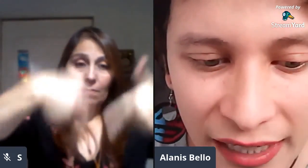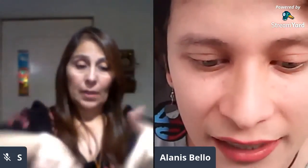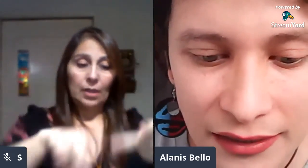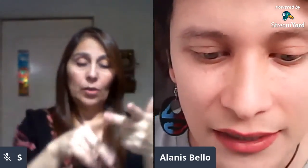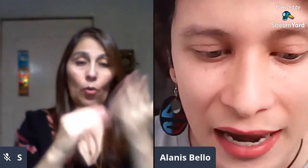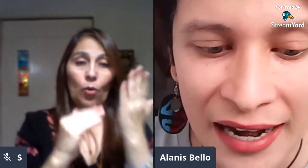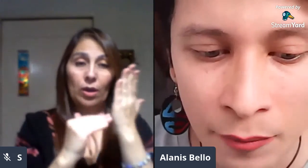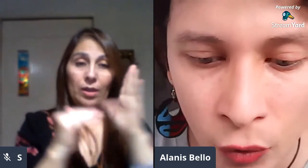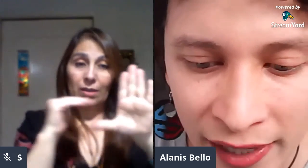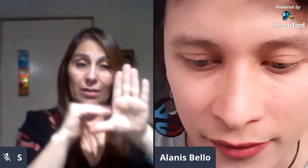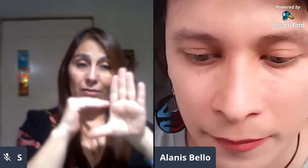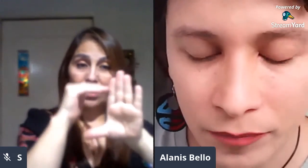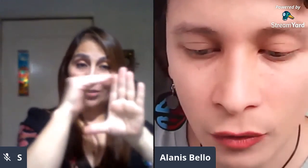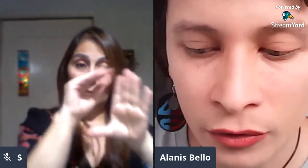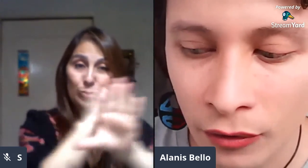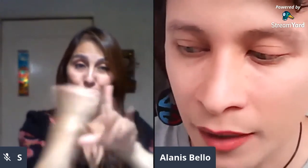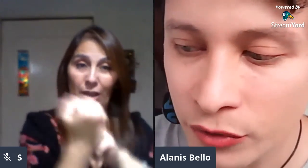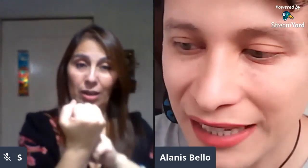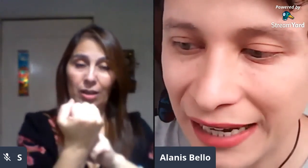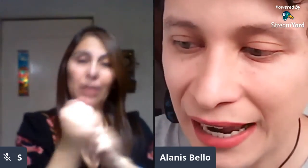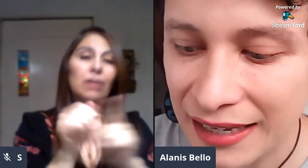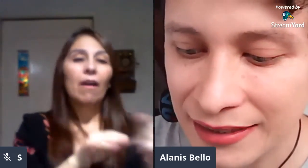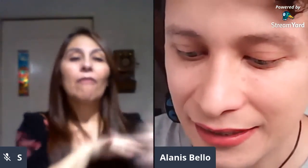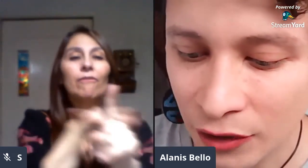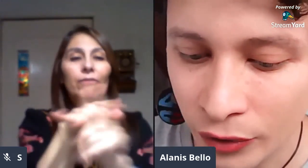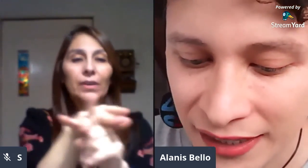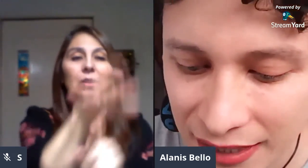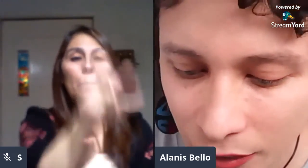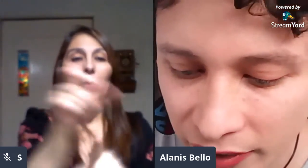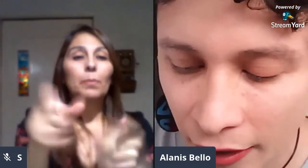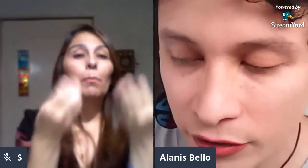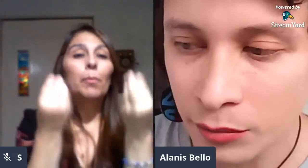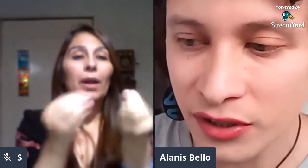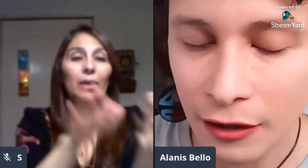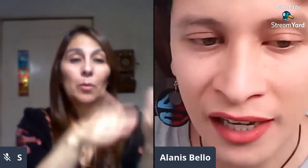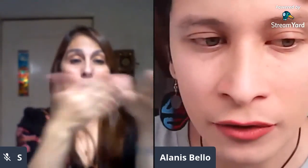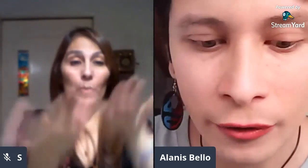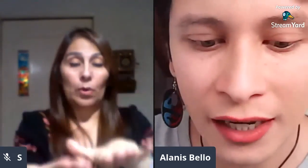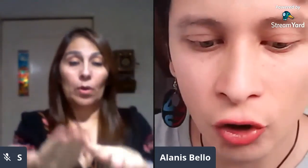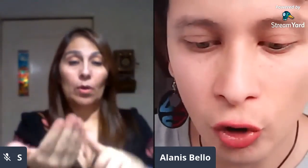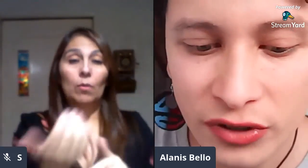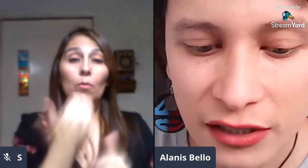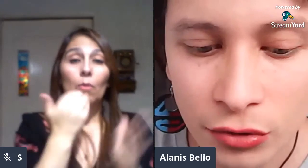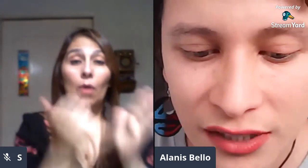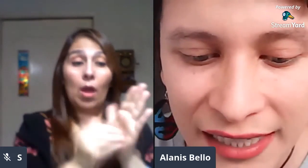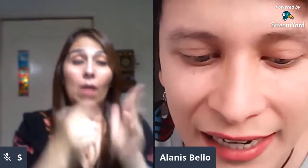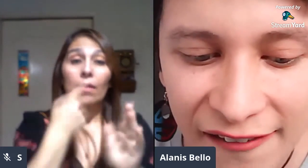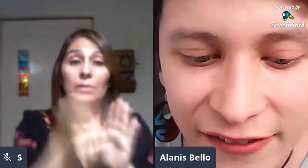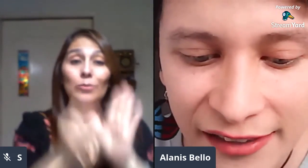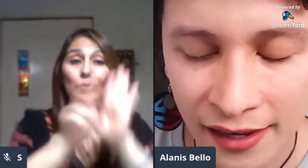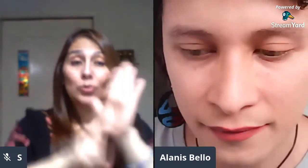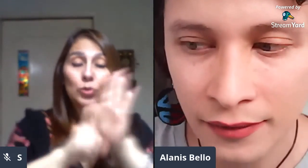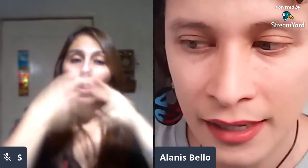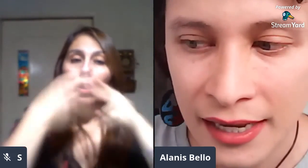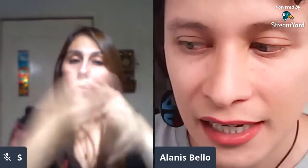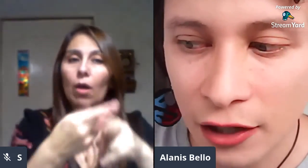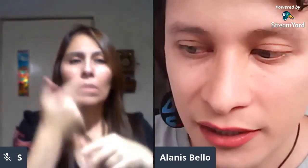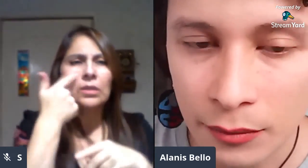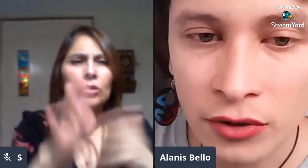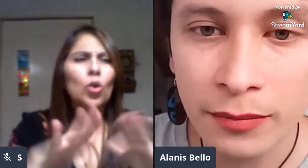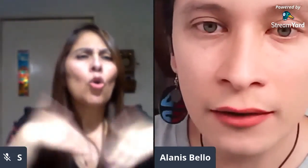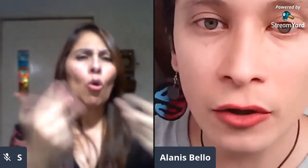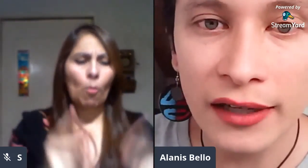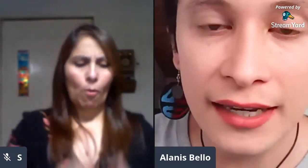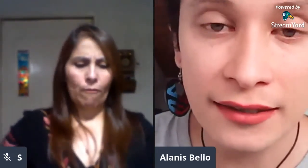ciertas mujeres a la muerte. Cuando hablamos de las teorías del cuidado, estamos hablando de cómo se sostiene la vida. Y